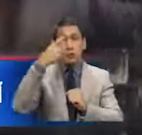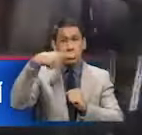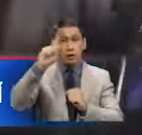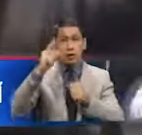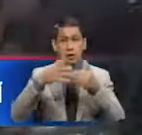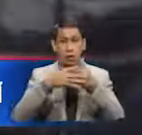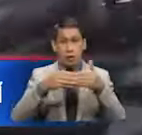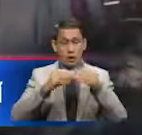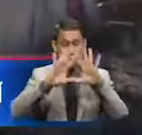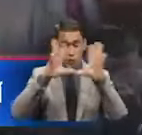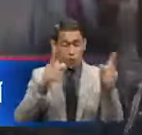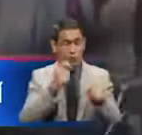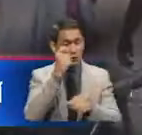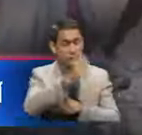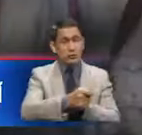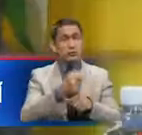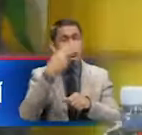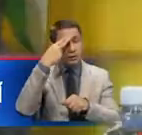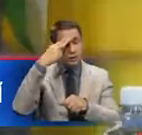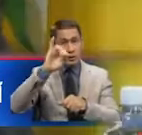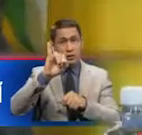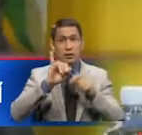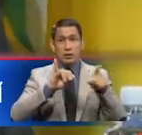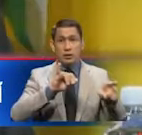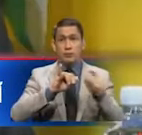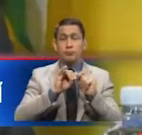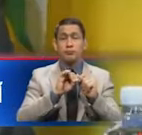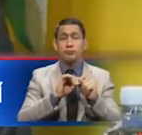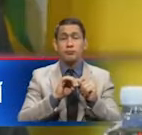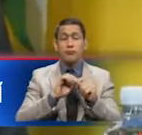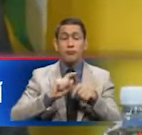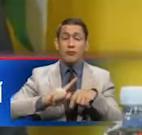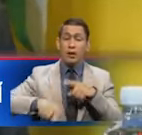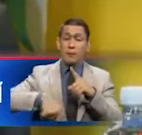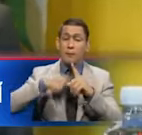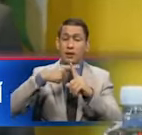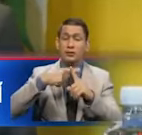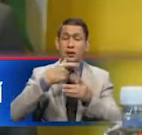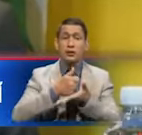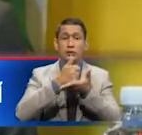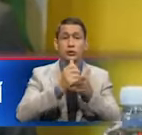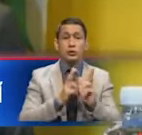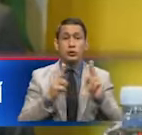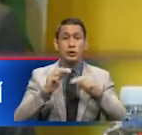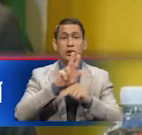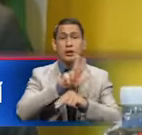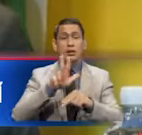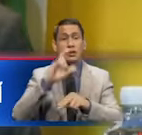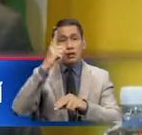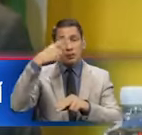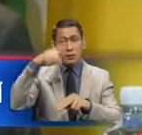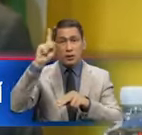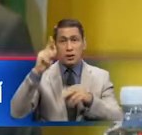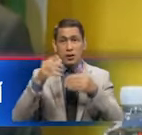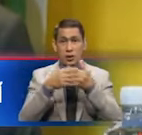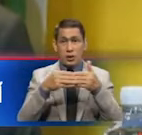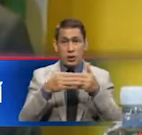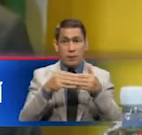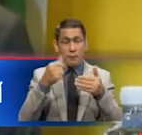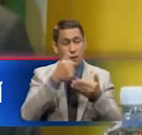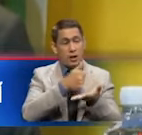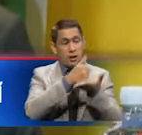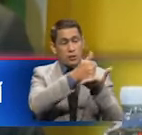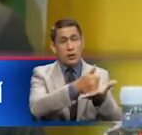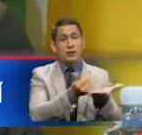este esfuerzo. También anunció una asistencia humanitaria adicional para la gente de Haití, 33 millones de dólares para apoyar su salud y